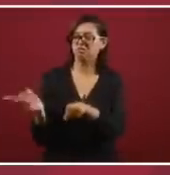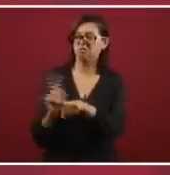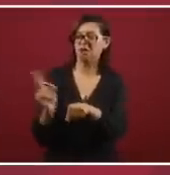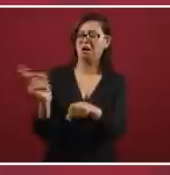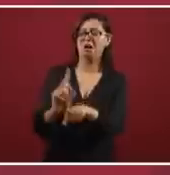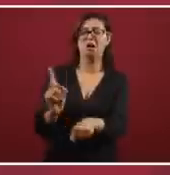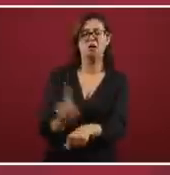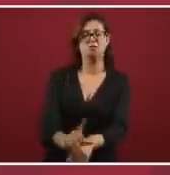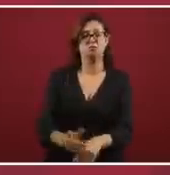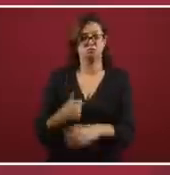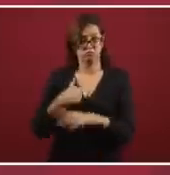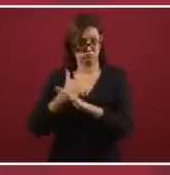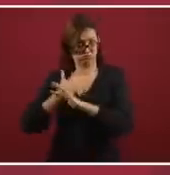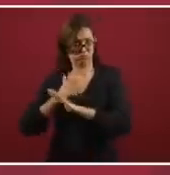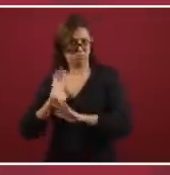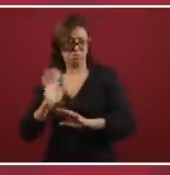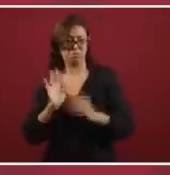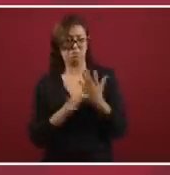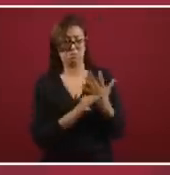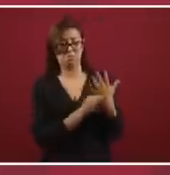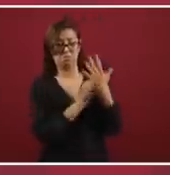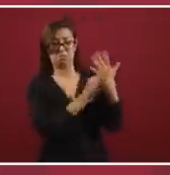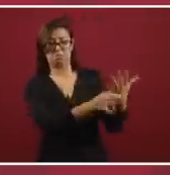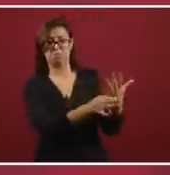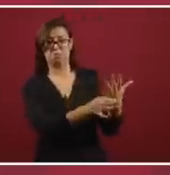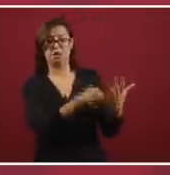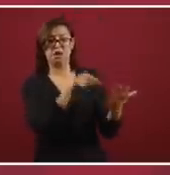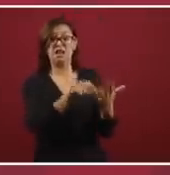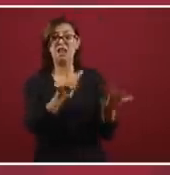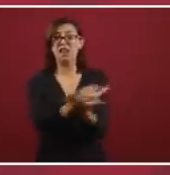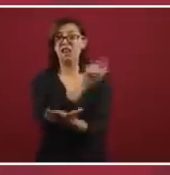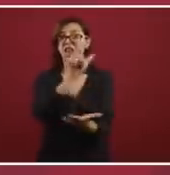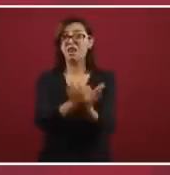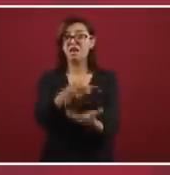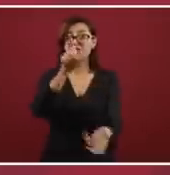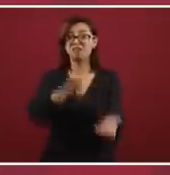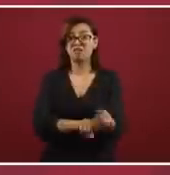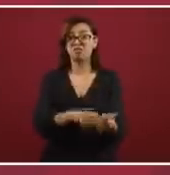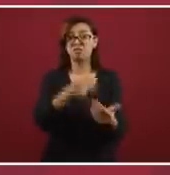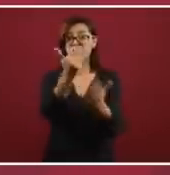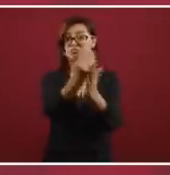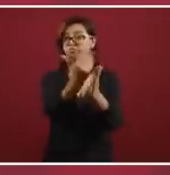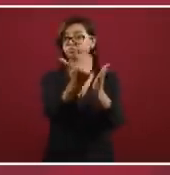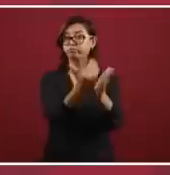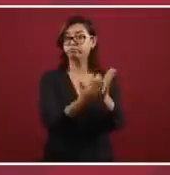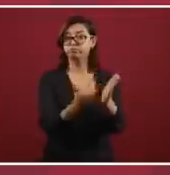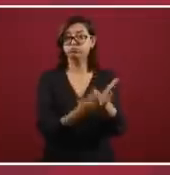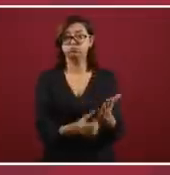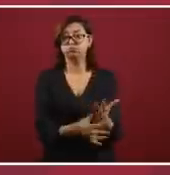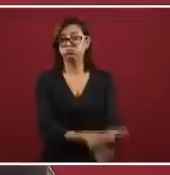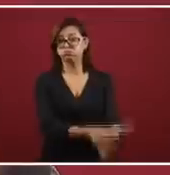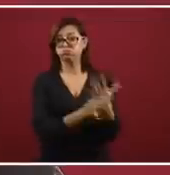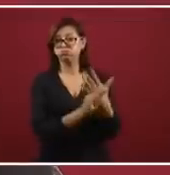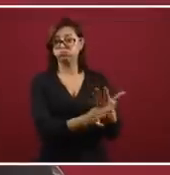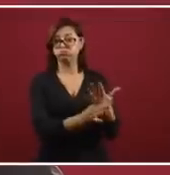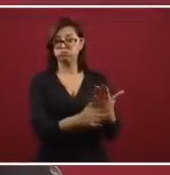documentos, hasta en los considerandos de la ley. que se